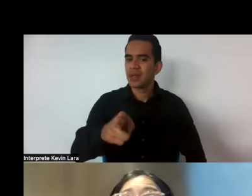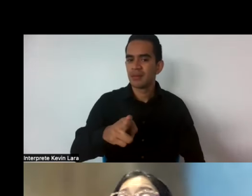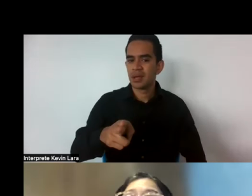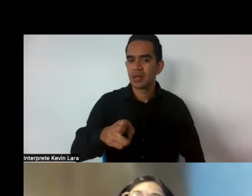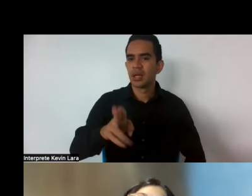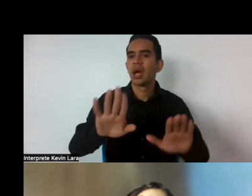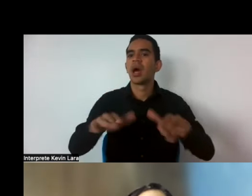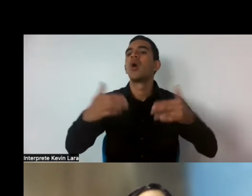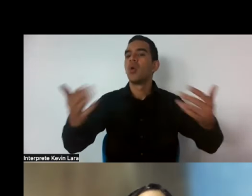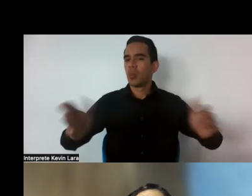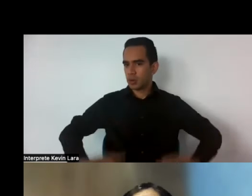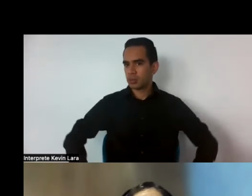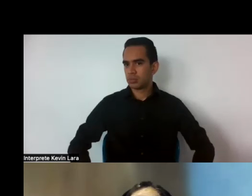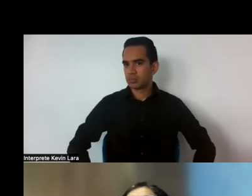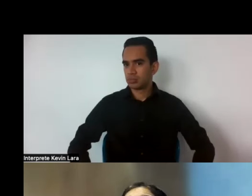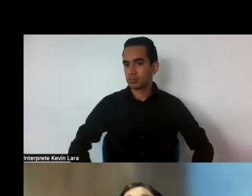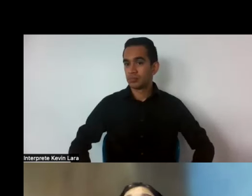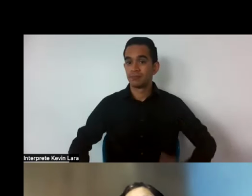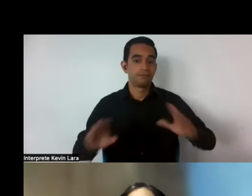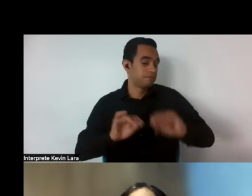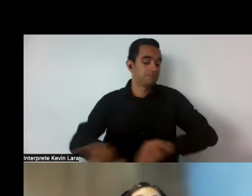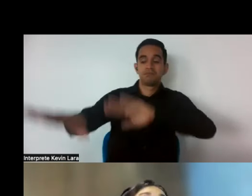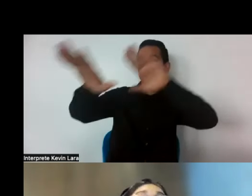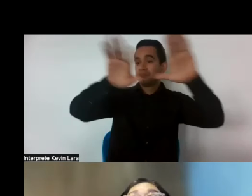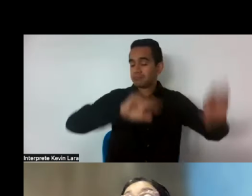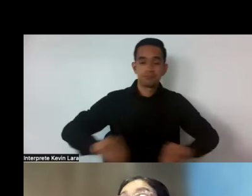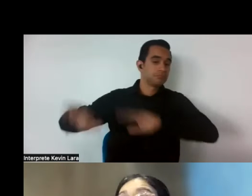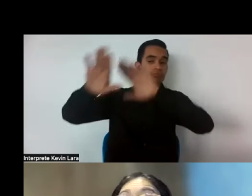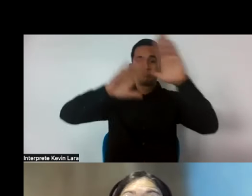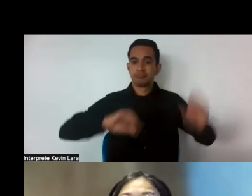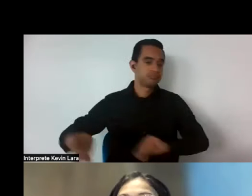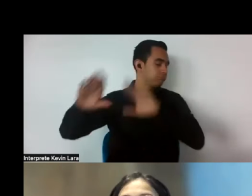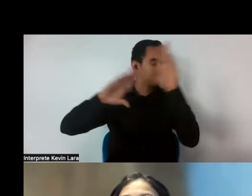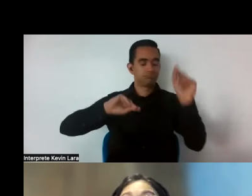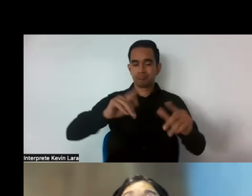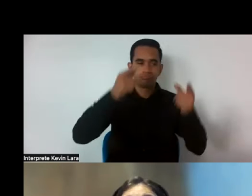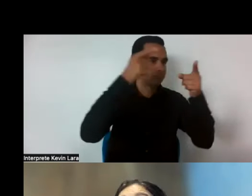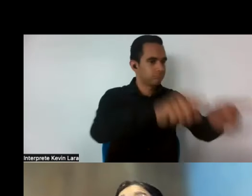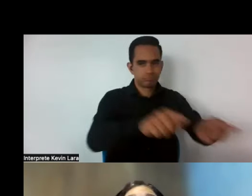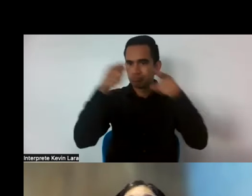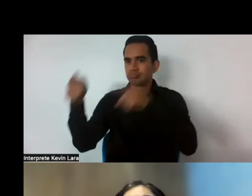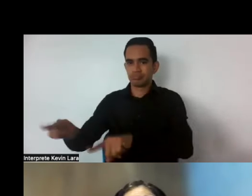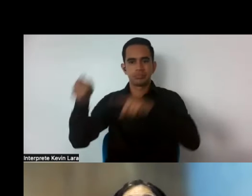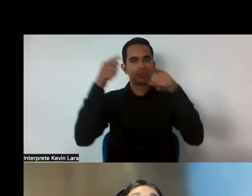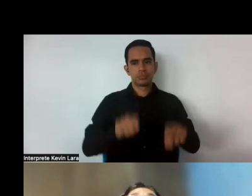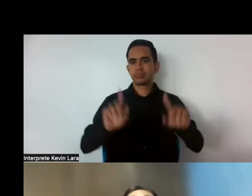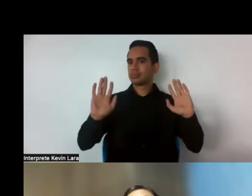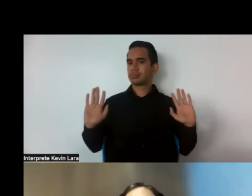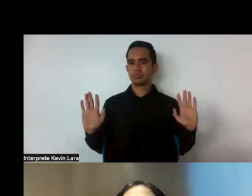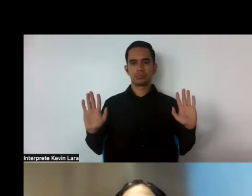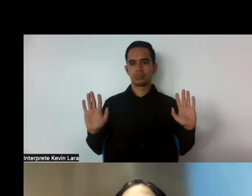El día a día nos está arropando y nos está arropando a todos. La velocidad a la que vamos es vertiginosa,